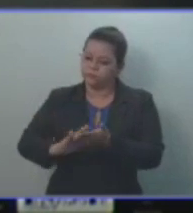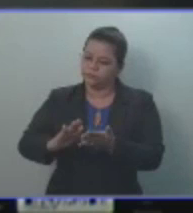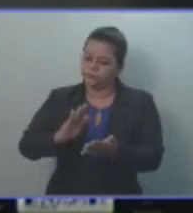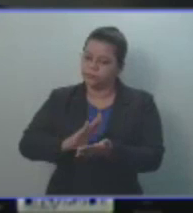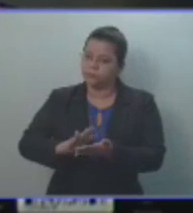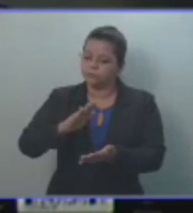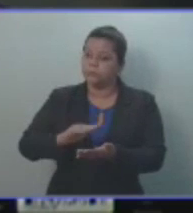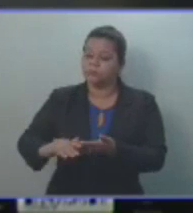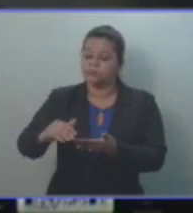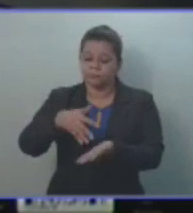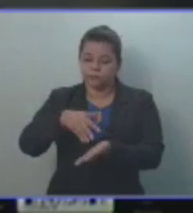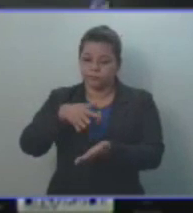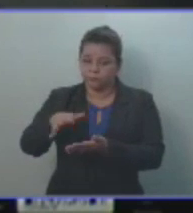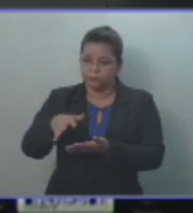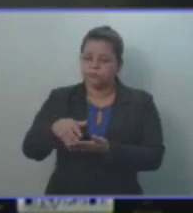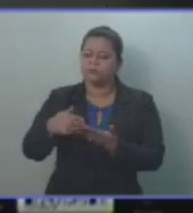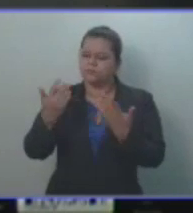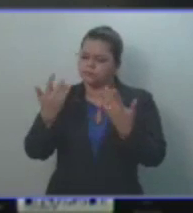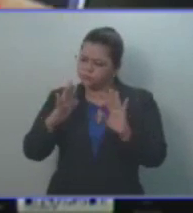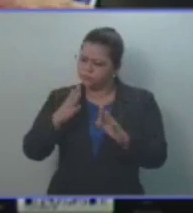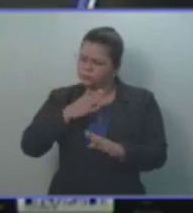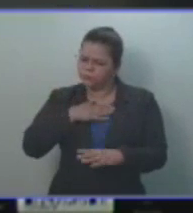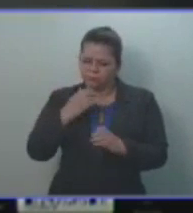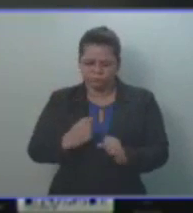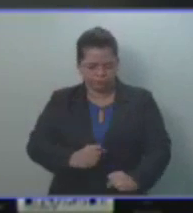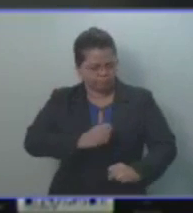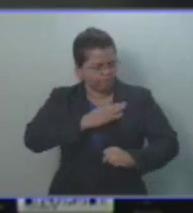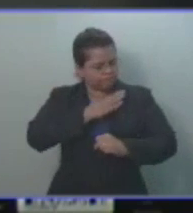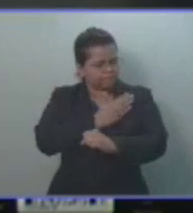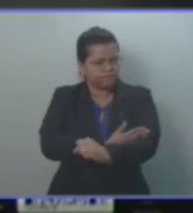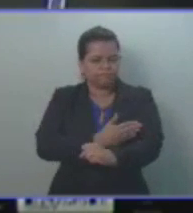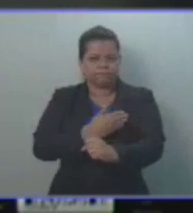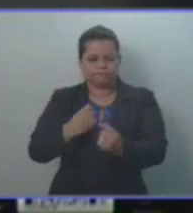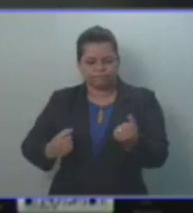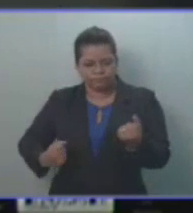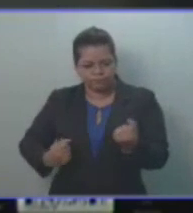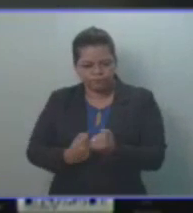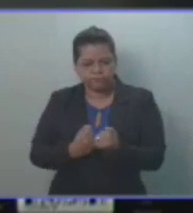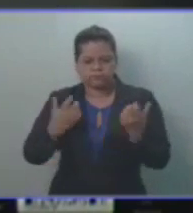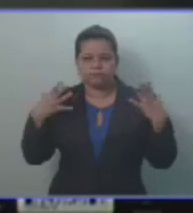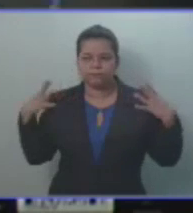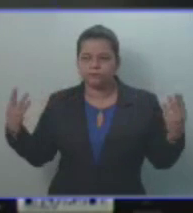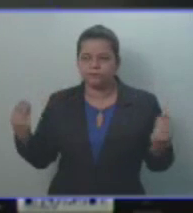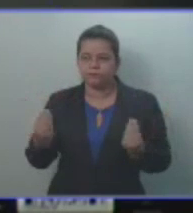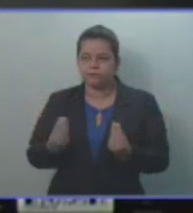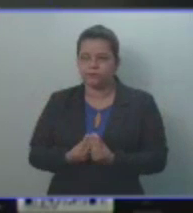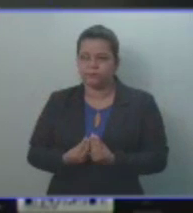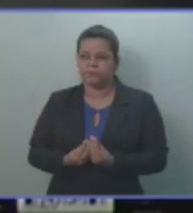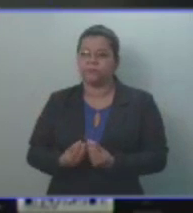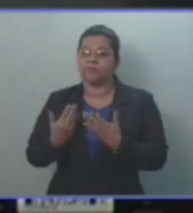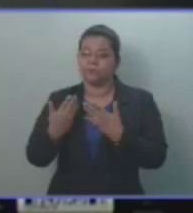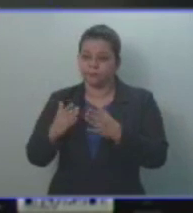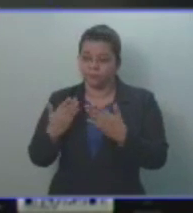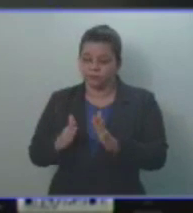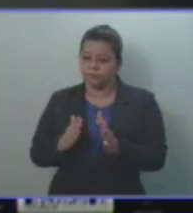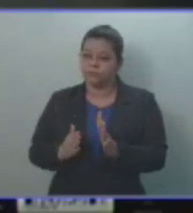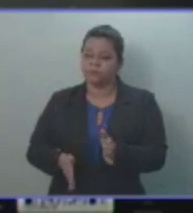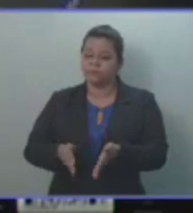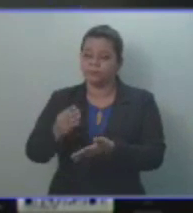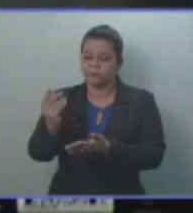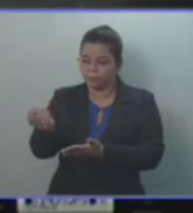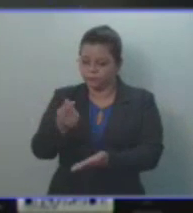privada, tiene un fuerte complemento de inversión social a través de inversiones